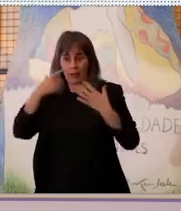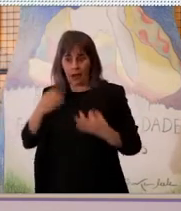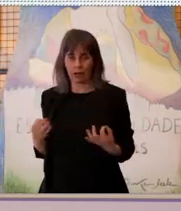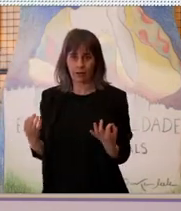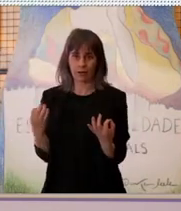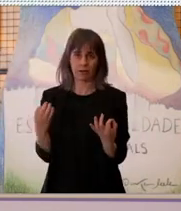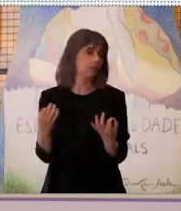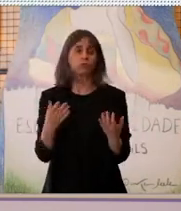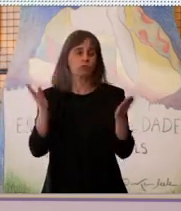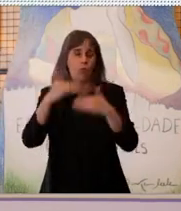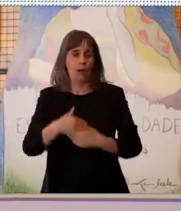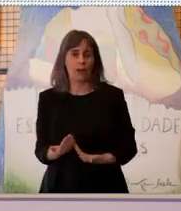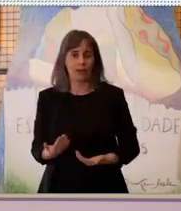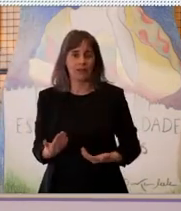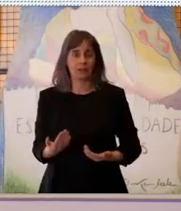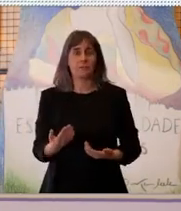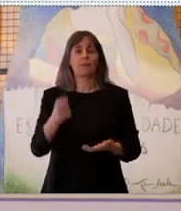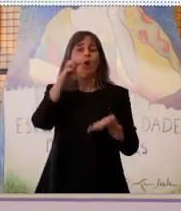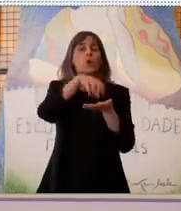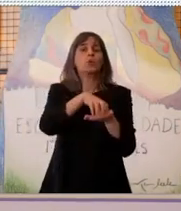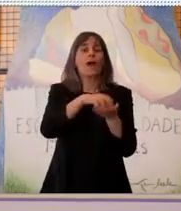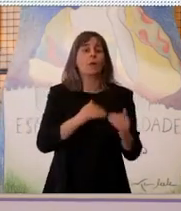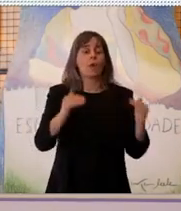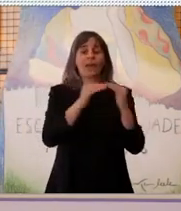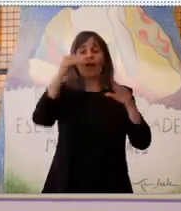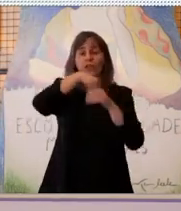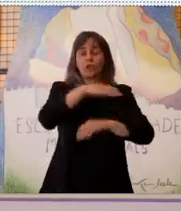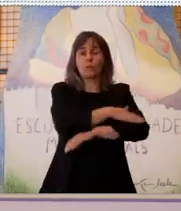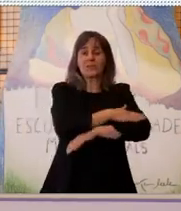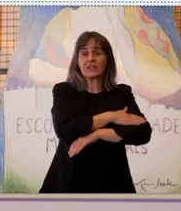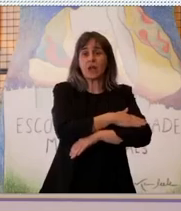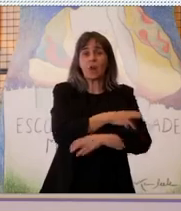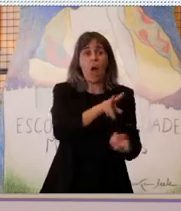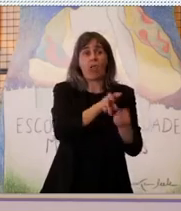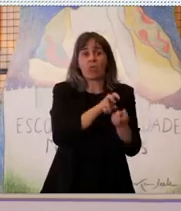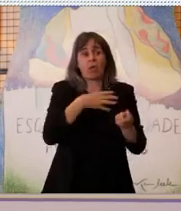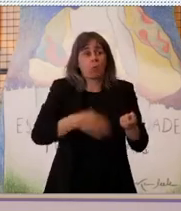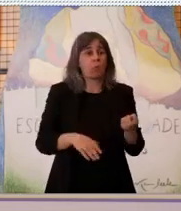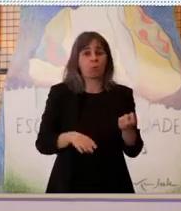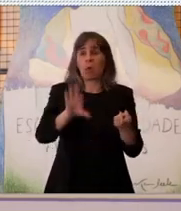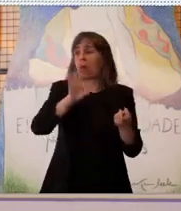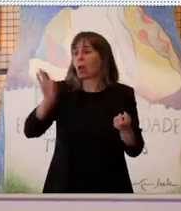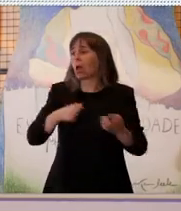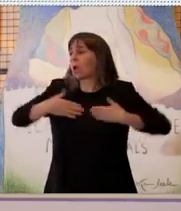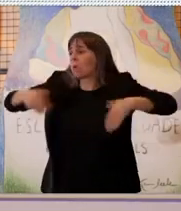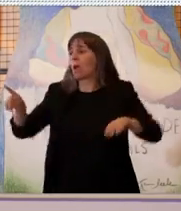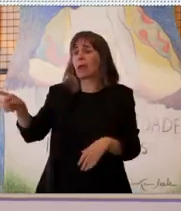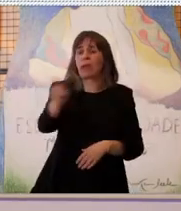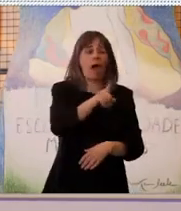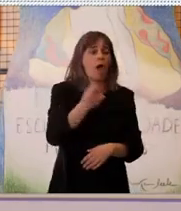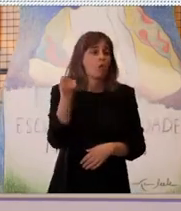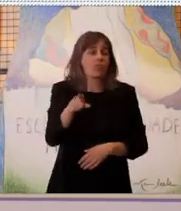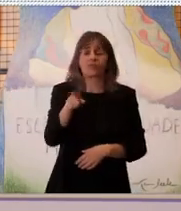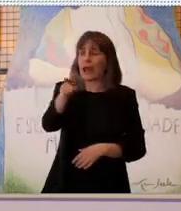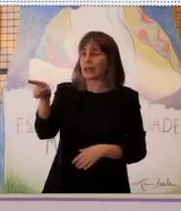dices la unidad de igualdad del Ministerio de Hacienda Pues de verdad el primero que pasa o el que le viene bien o sea nada no tienen que ser ni feministas